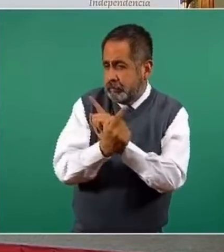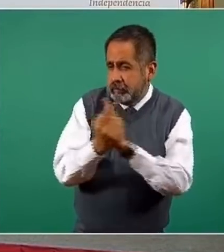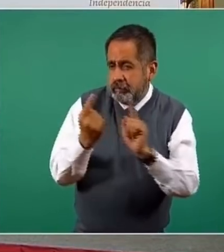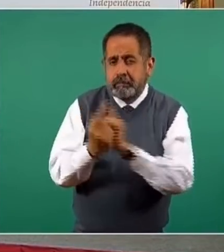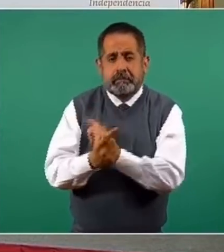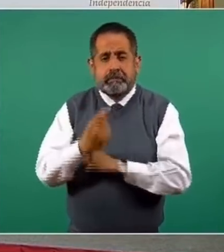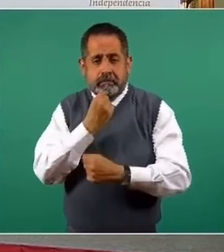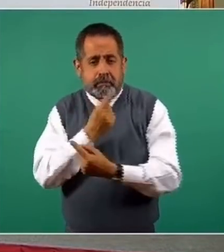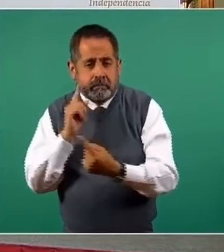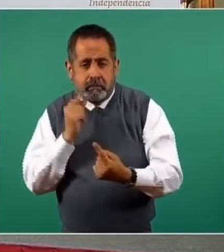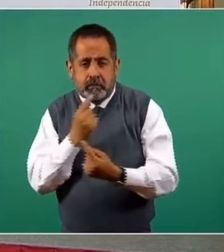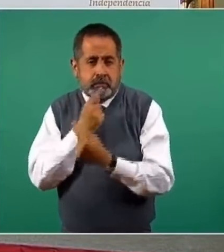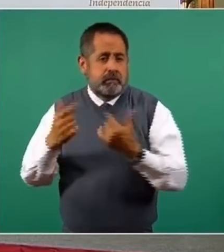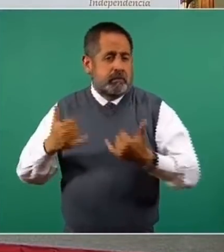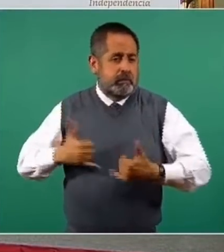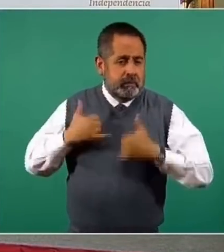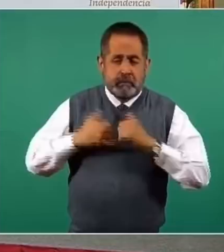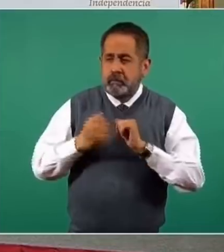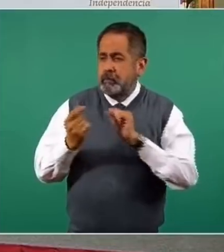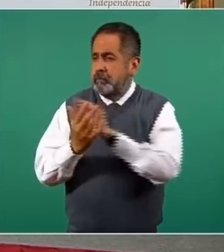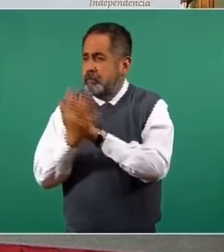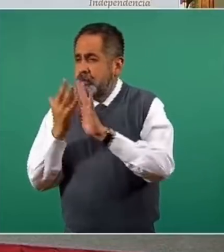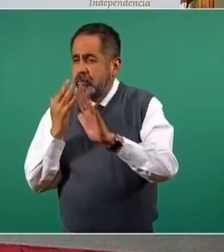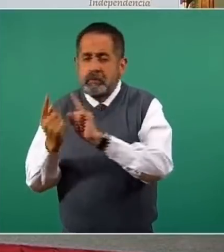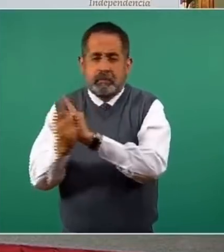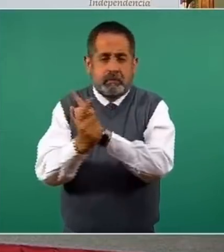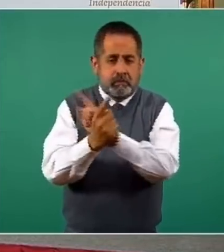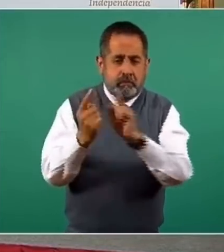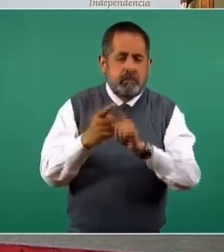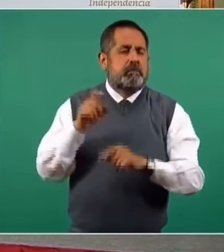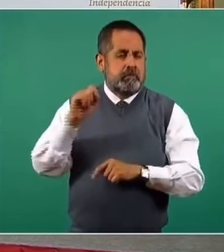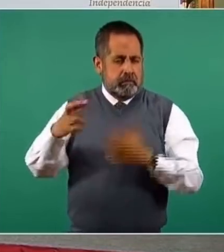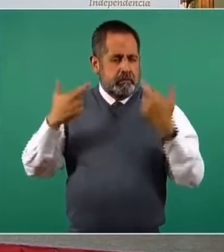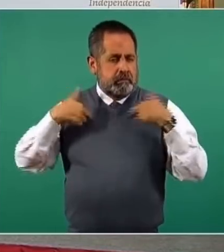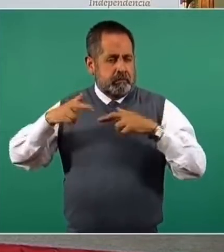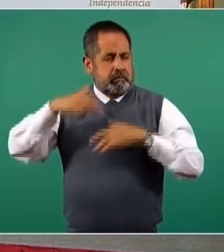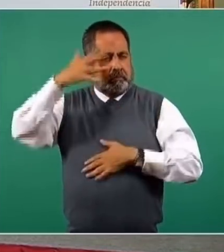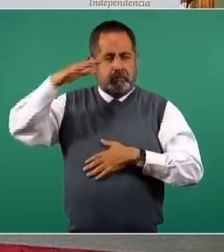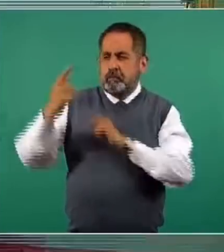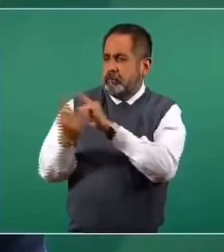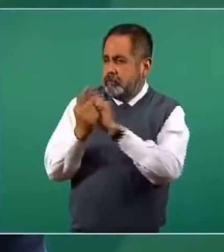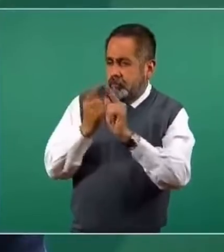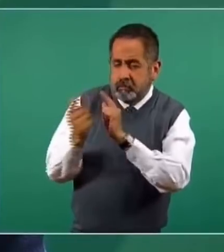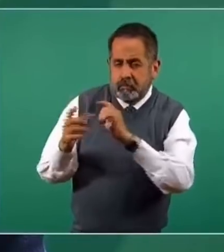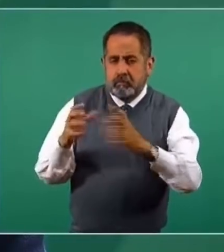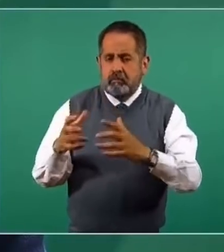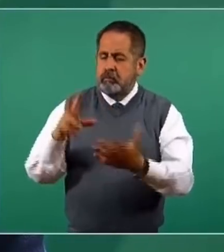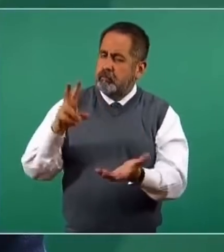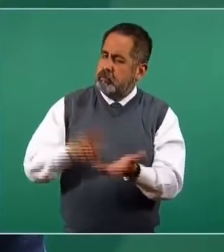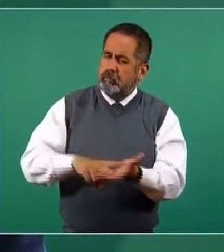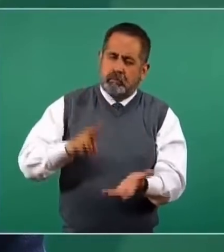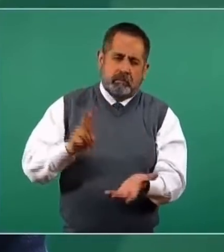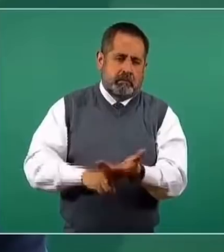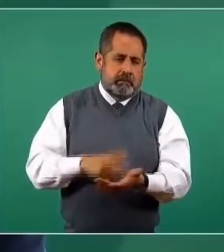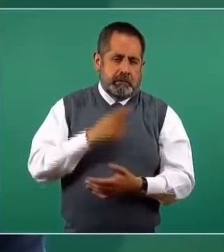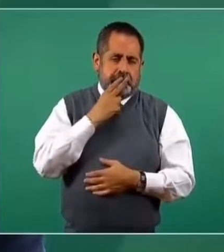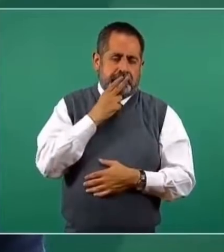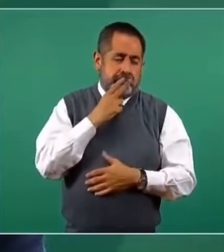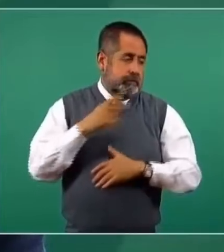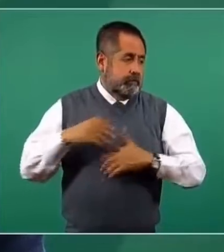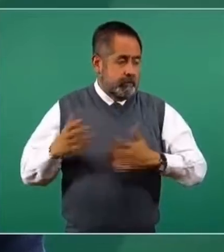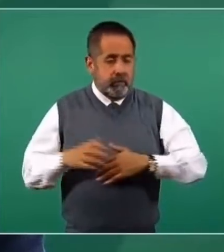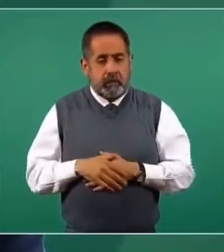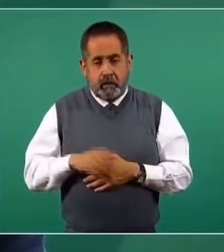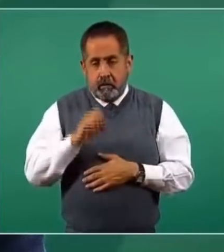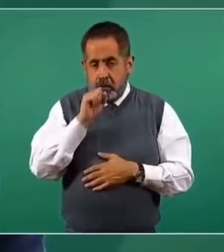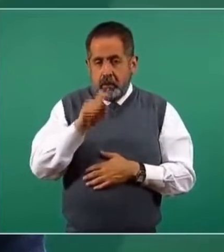entre niñas y niños y adolescentes y también los educandos adultos, es sumamente valioso, ¿no? Y por otro lado,